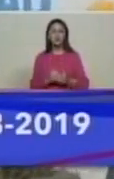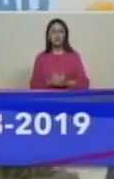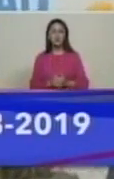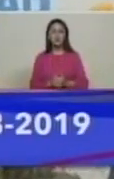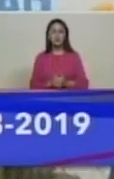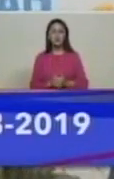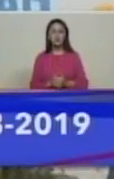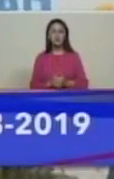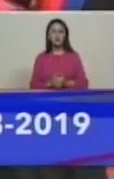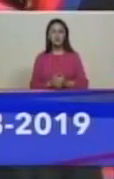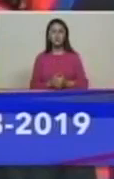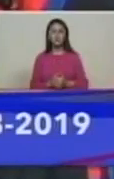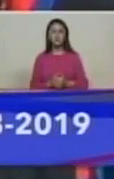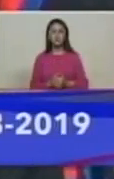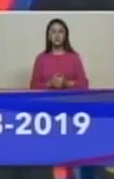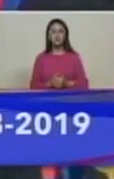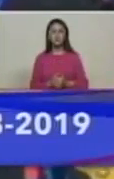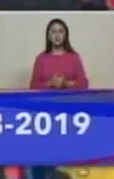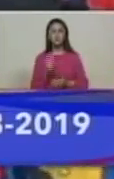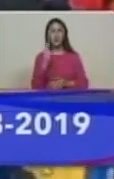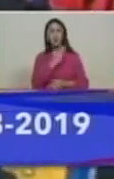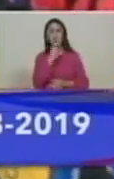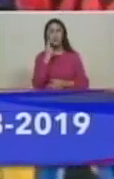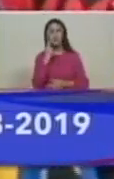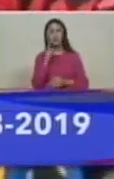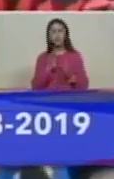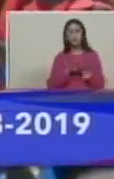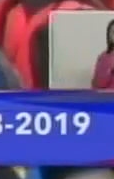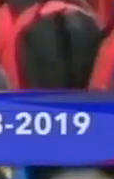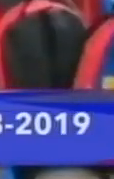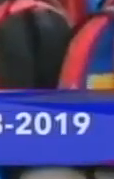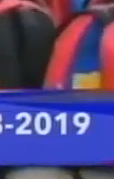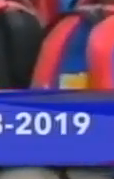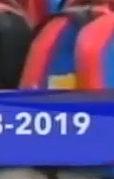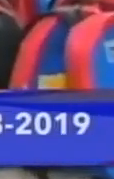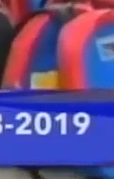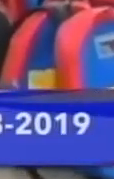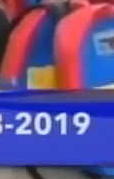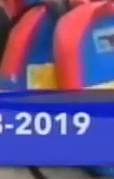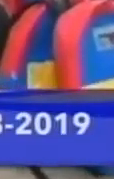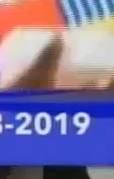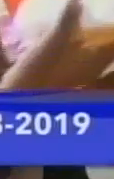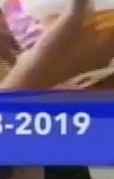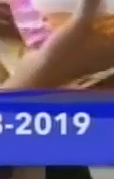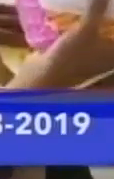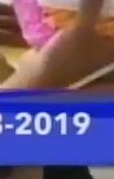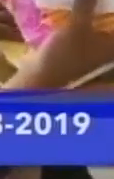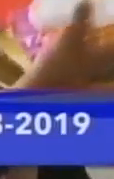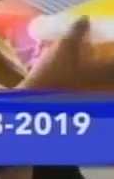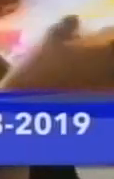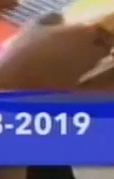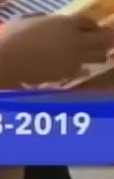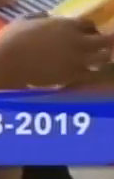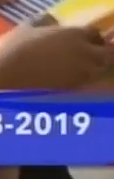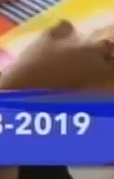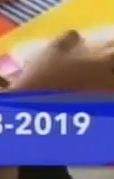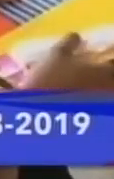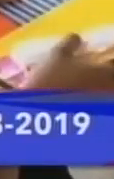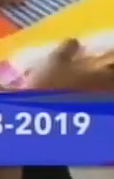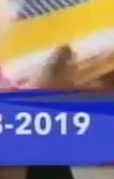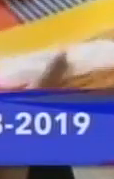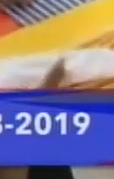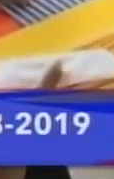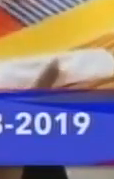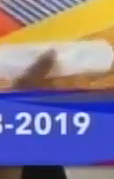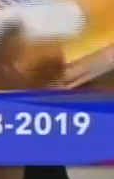el encuentro, para el entusiasmo, para el compromiso y para el avance, el estudio en colectivo. Un saludo, presidente, un gran orgullo para nosotros